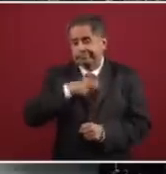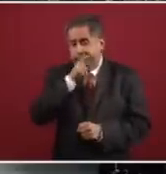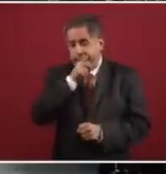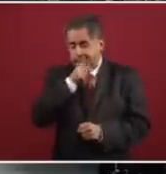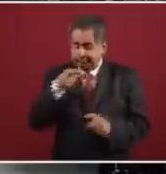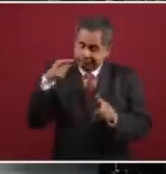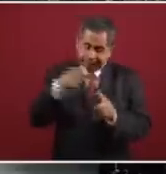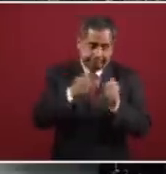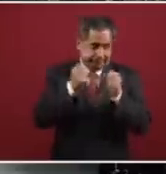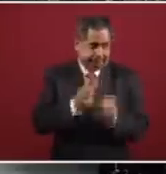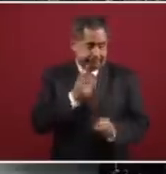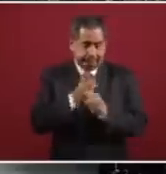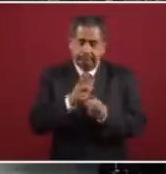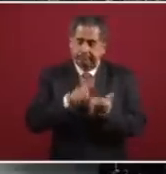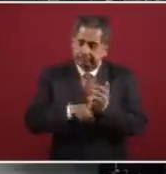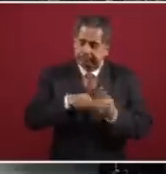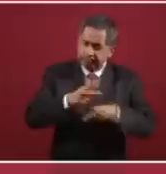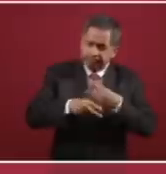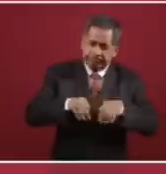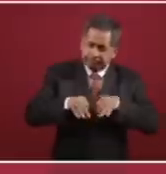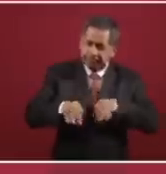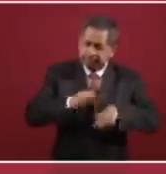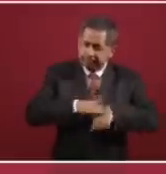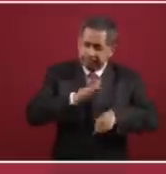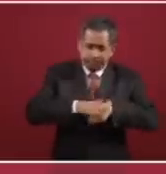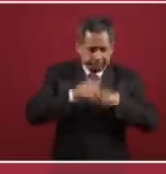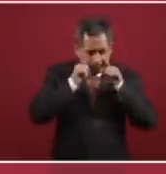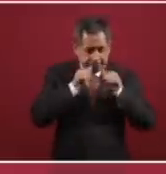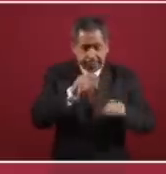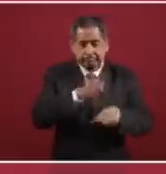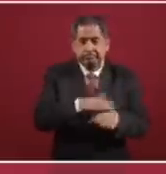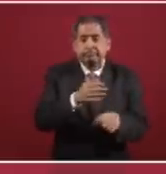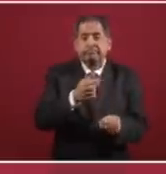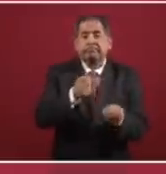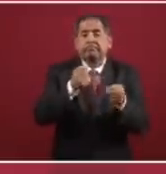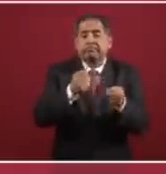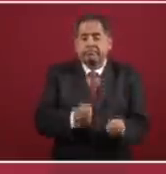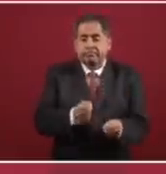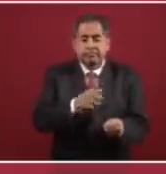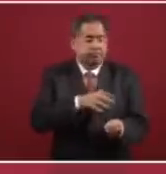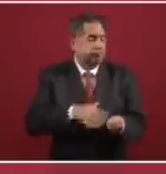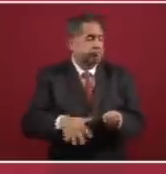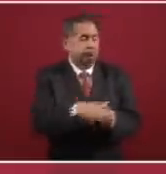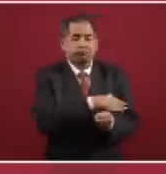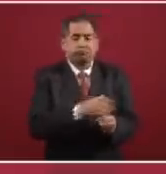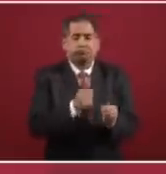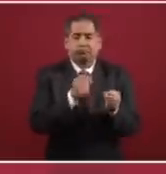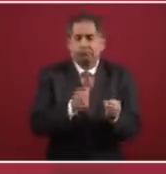En eso vamos a seguir trabajando para